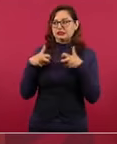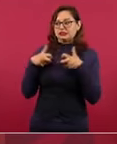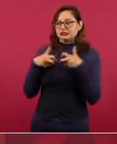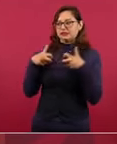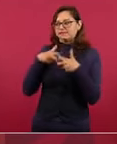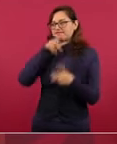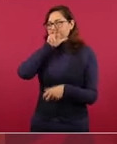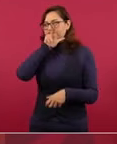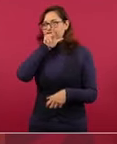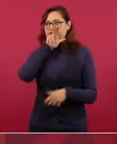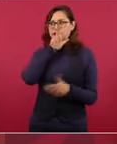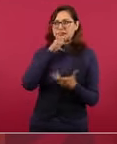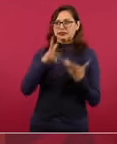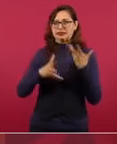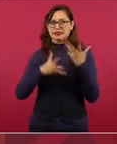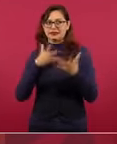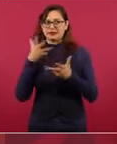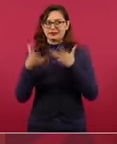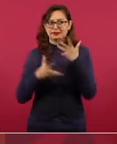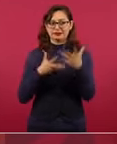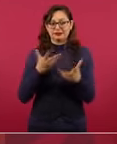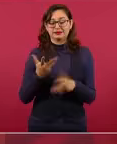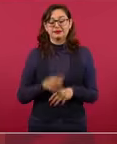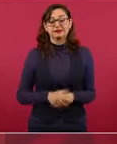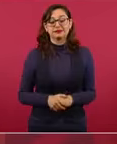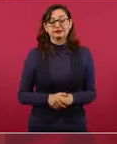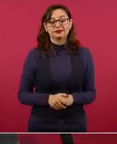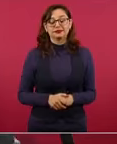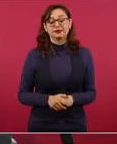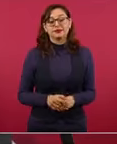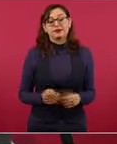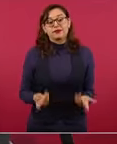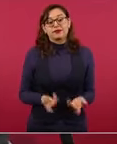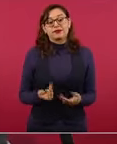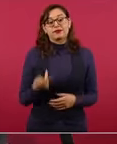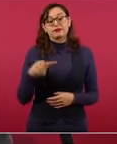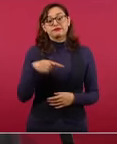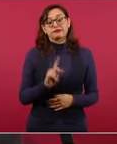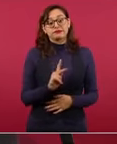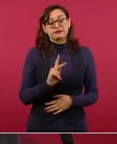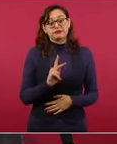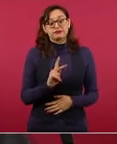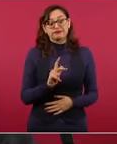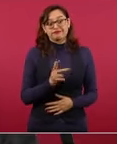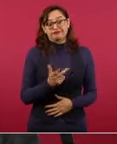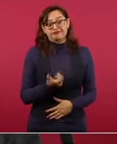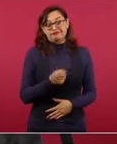pero así como diría el mismo clásico no del conservadurismo